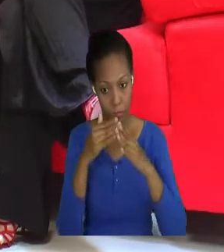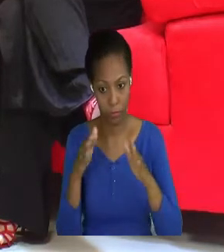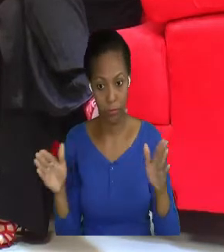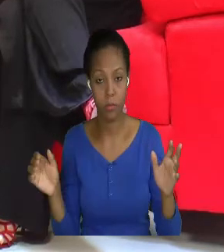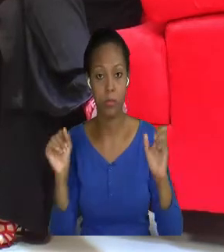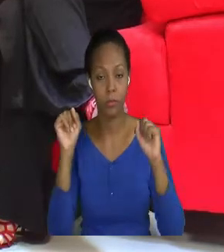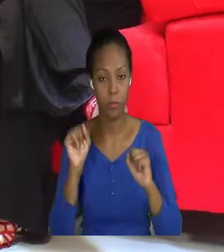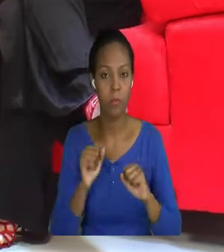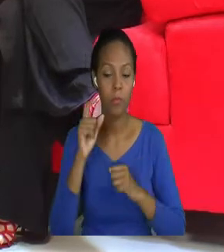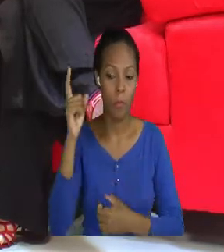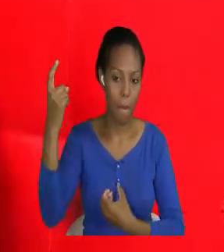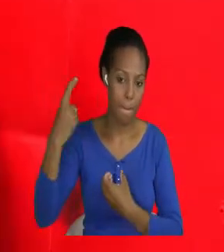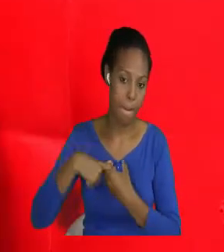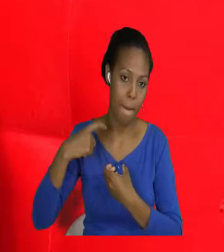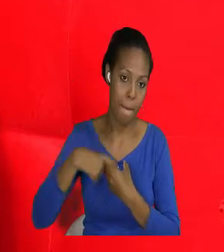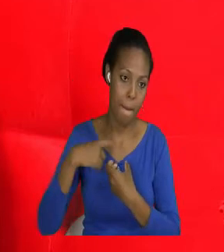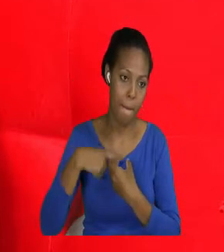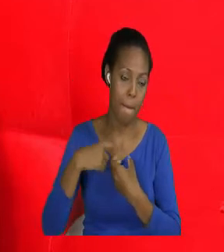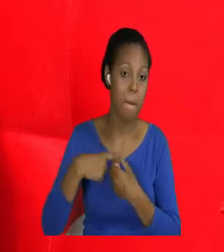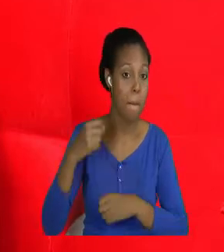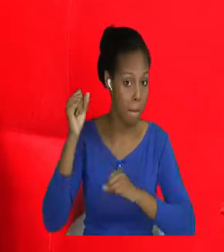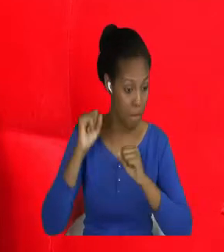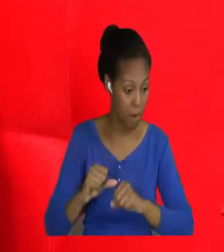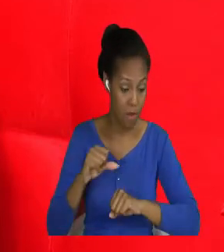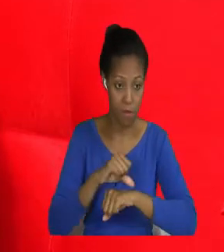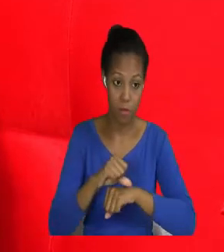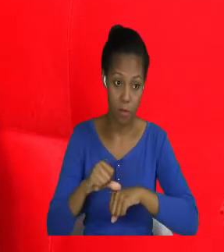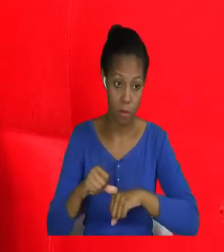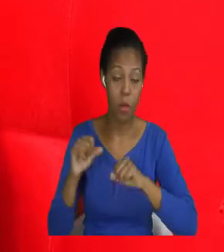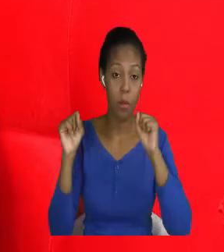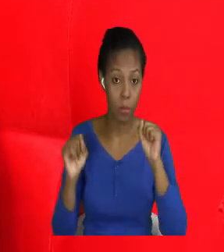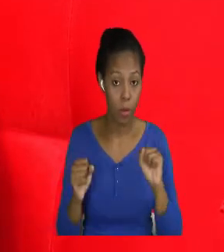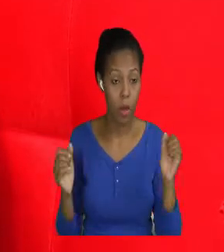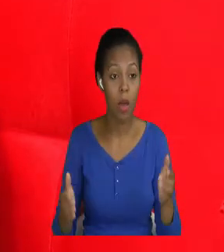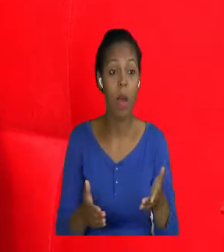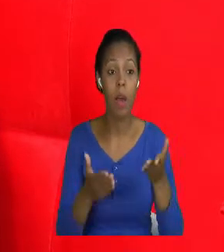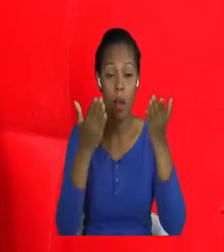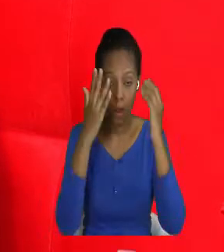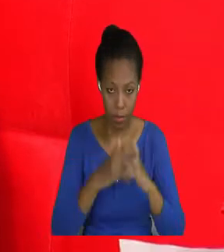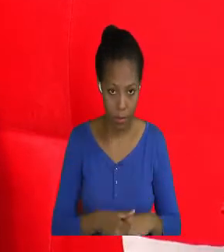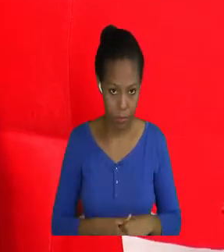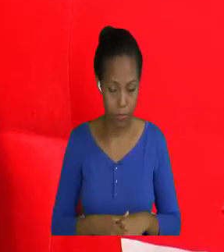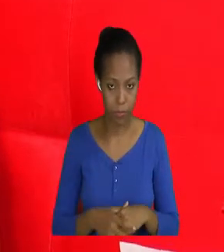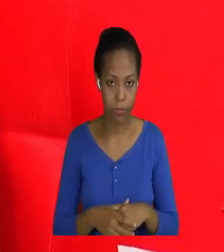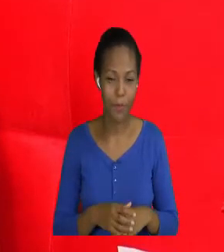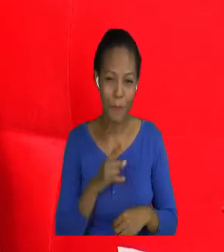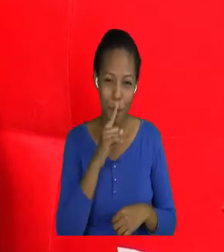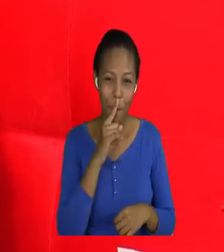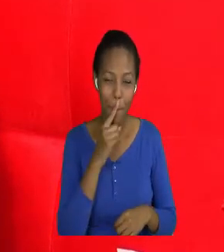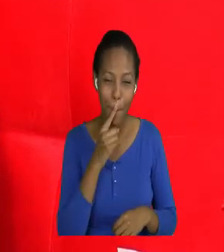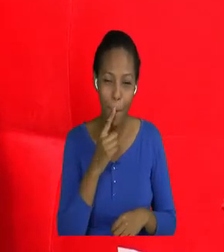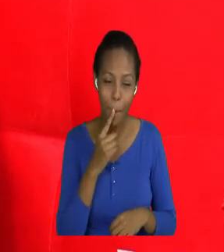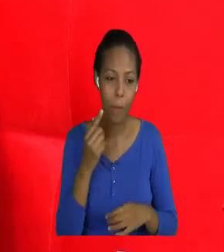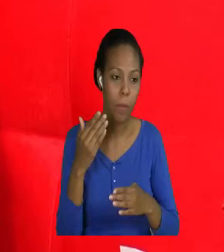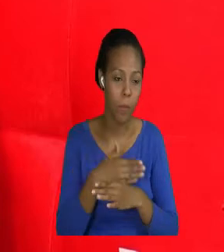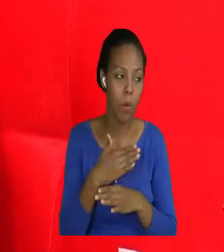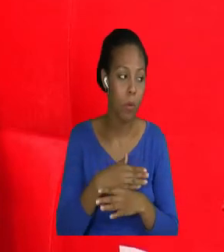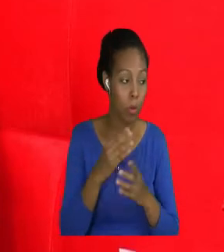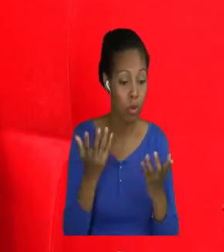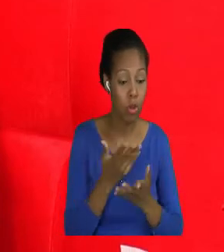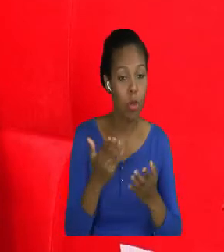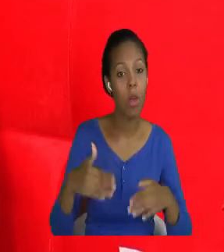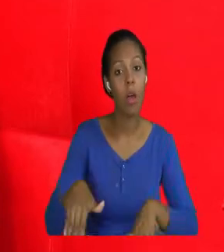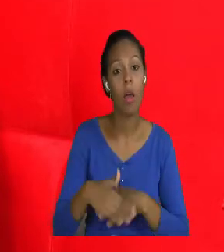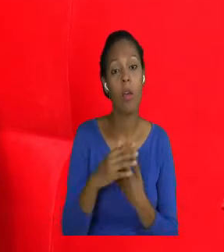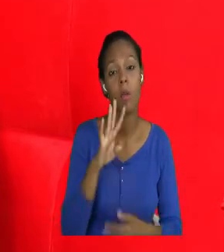las inscripciones para la cirugía de labio leporino y paladar hendido. Aquí sobre la calle 48,